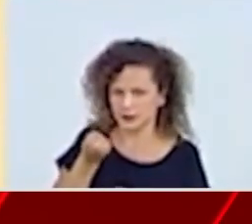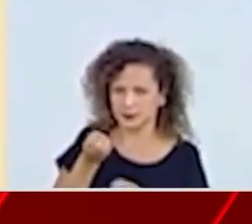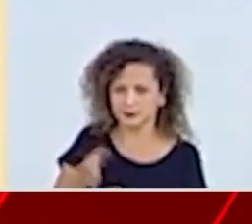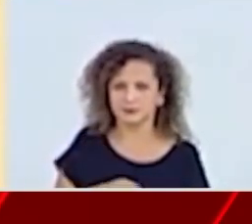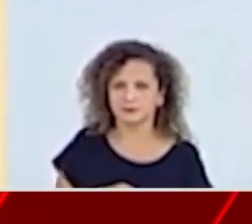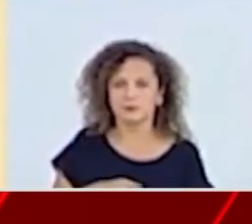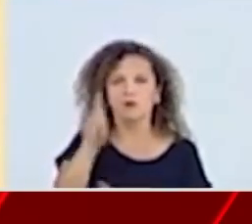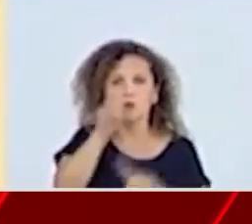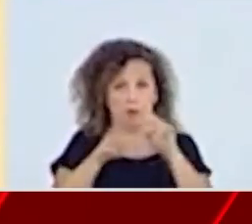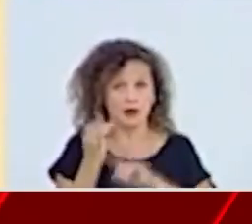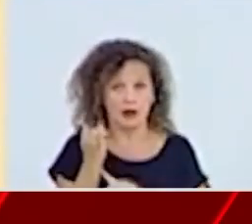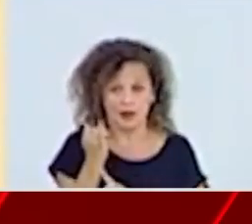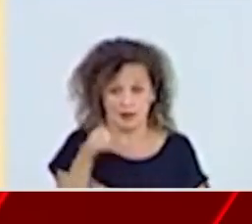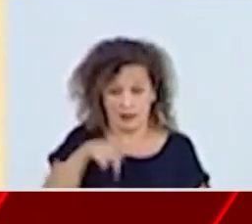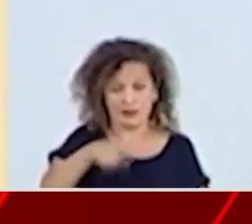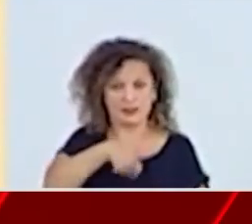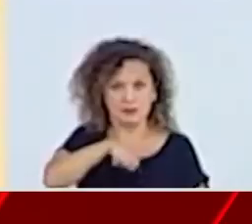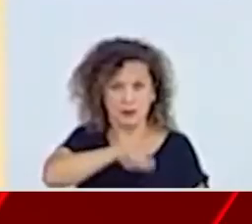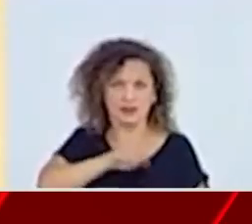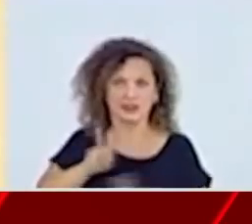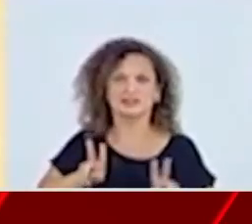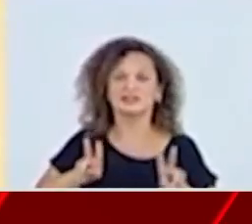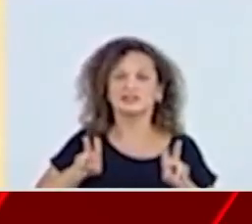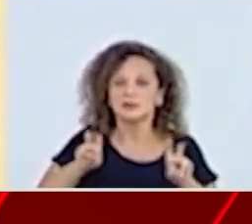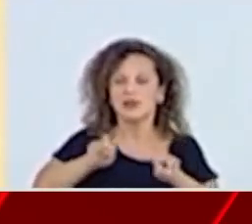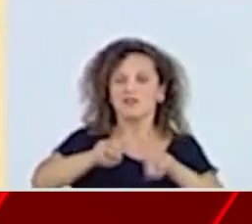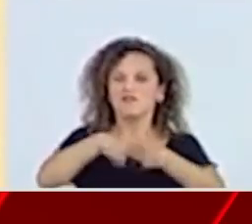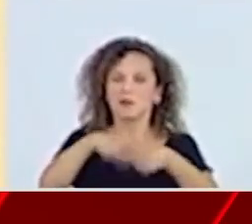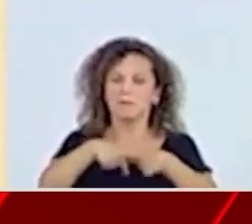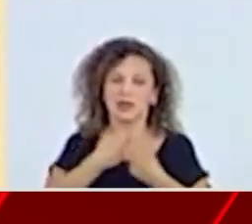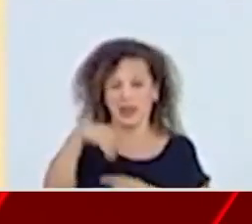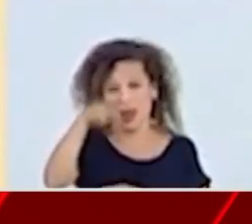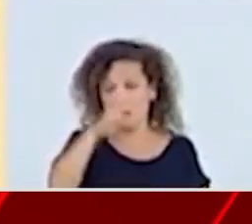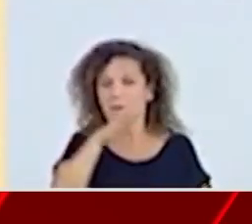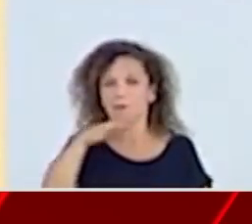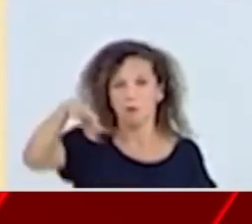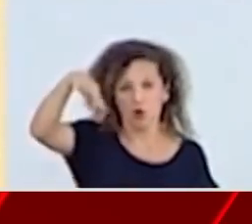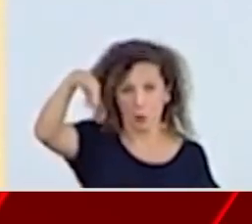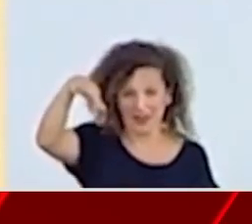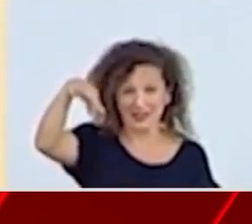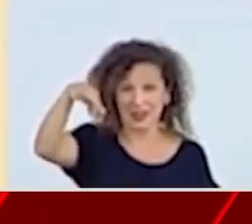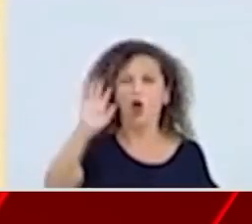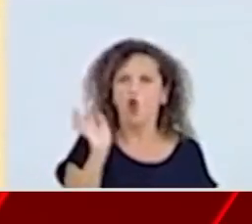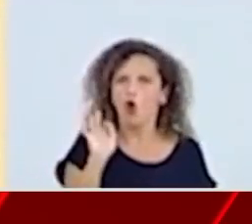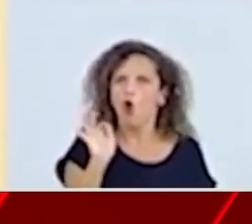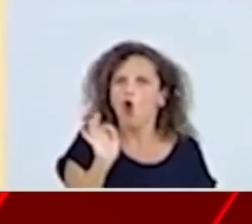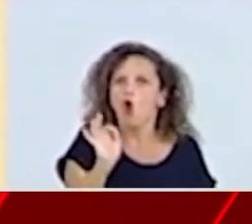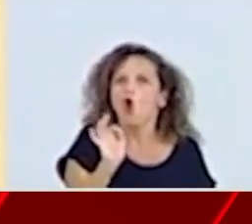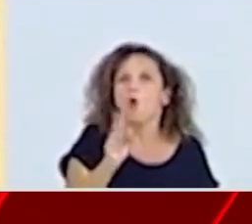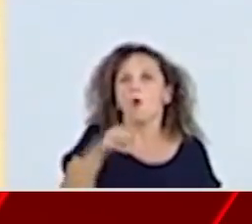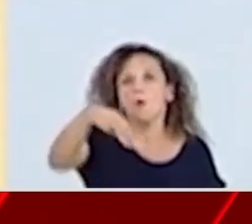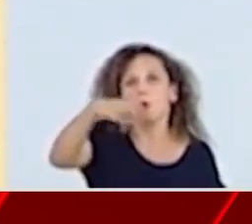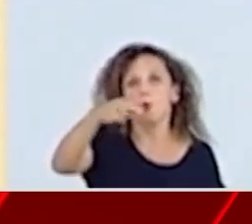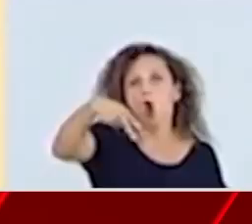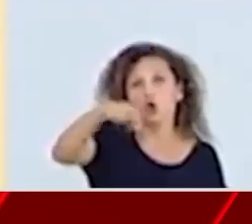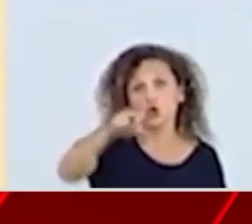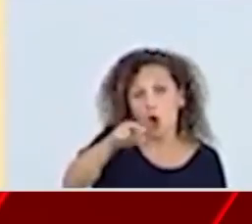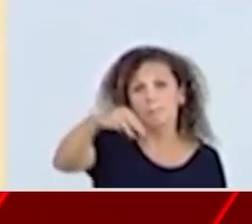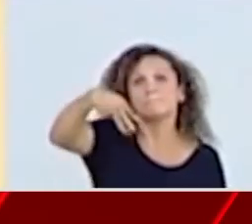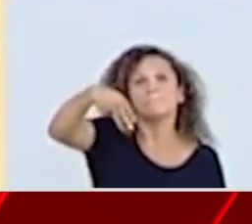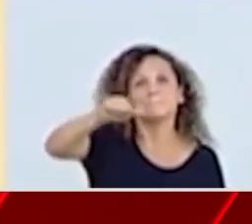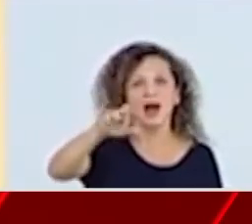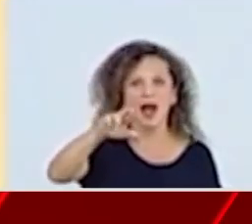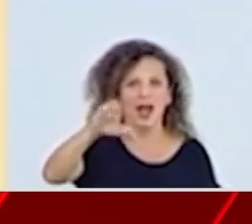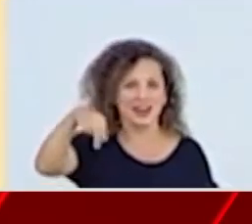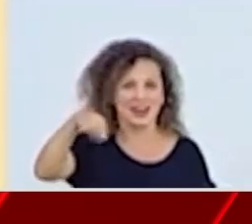saber de dónde venía el dinero con el cual se pagaban los sobresueldos y quiénes han sido los que han hecho que